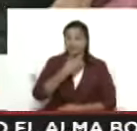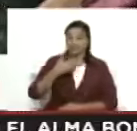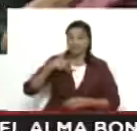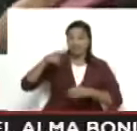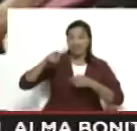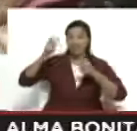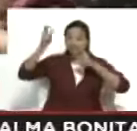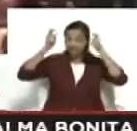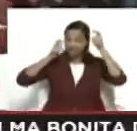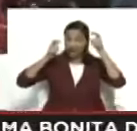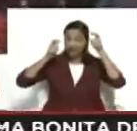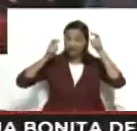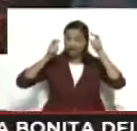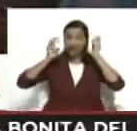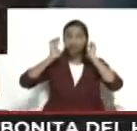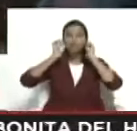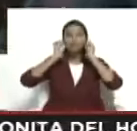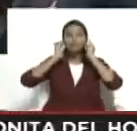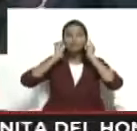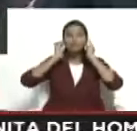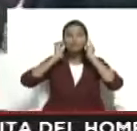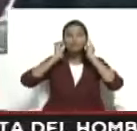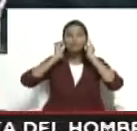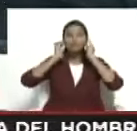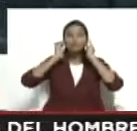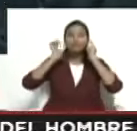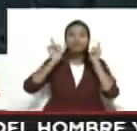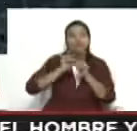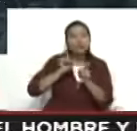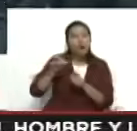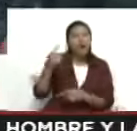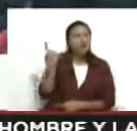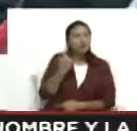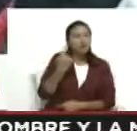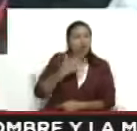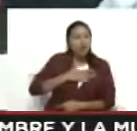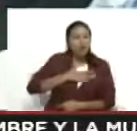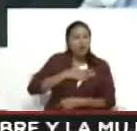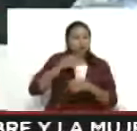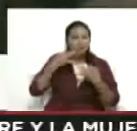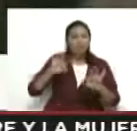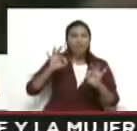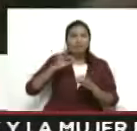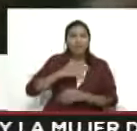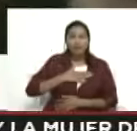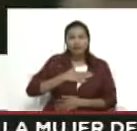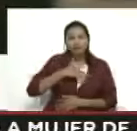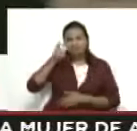del destino y de él, yo no sé, Chávez siempre tuvo una, ¿cómo se llama? Una,